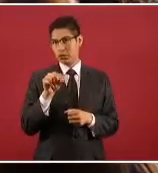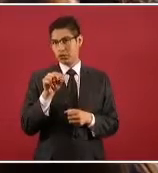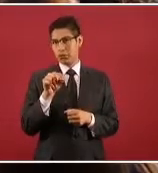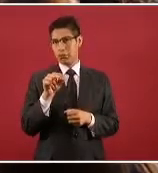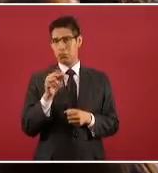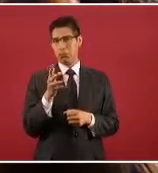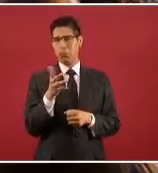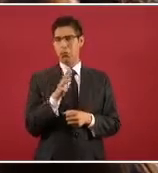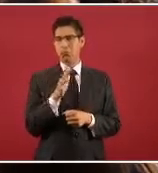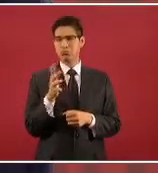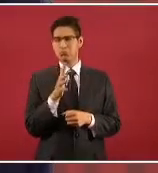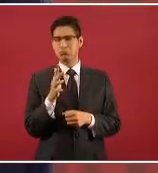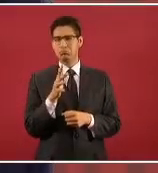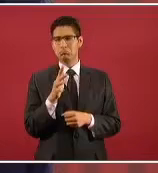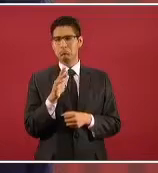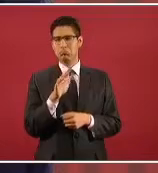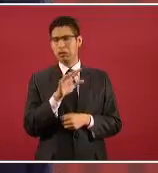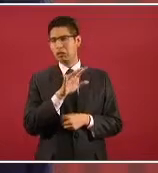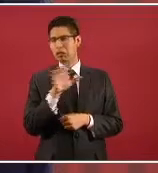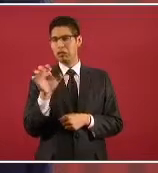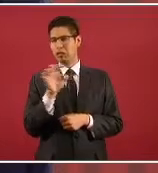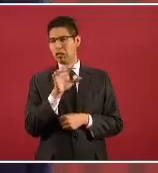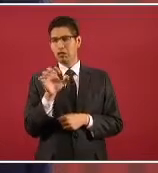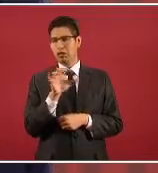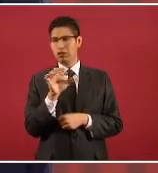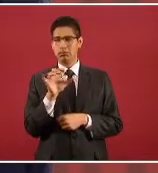son alrededor de 500,